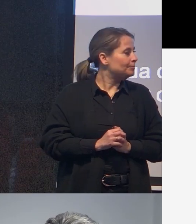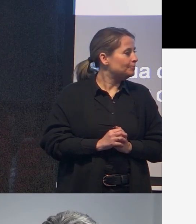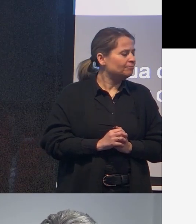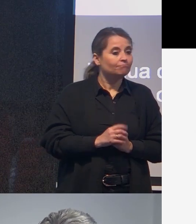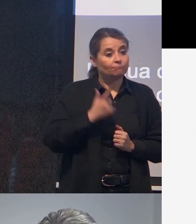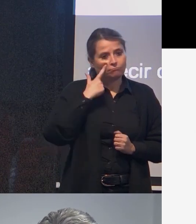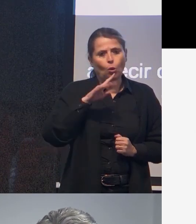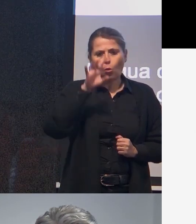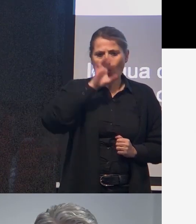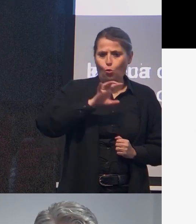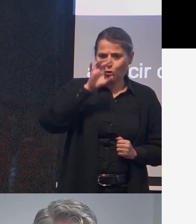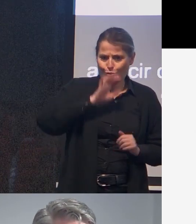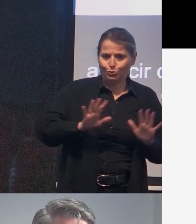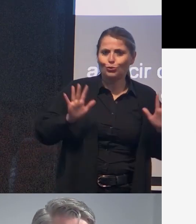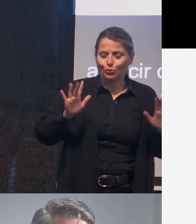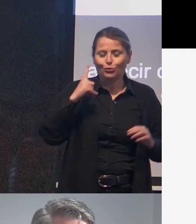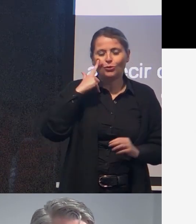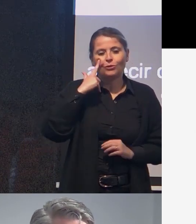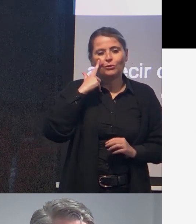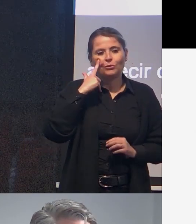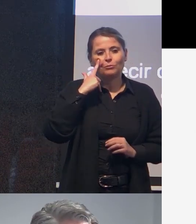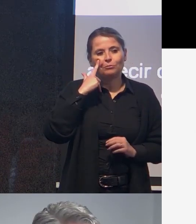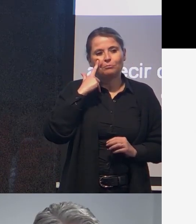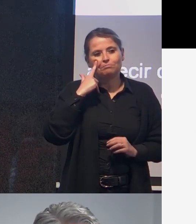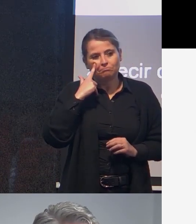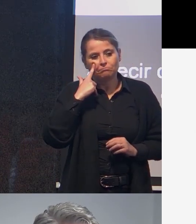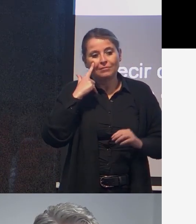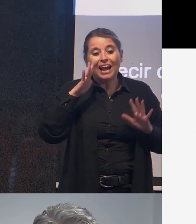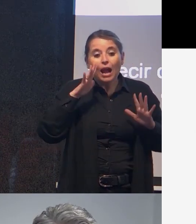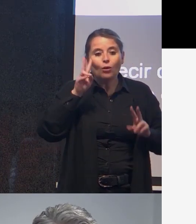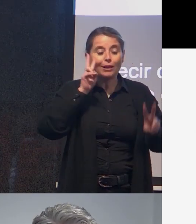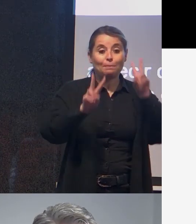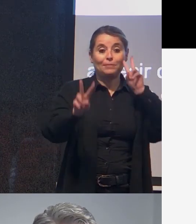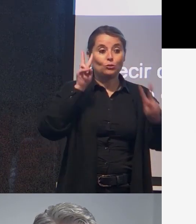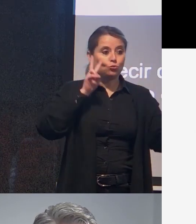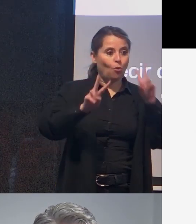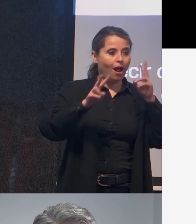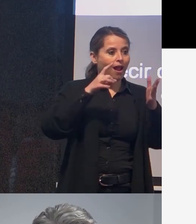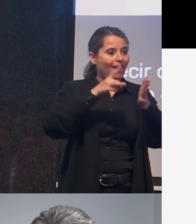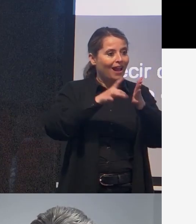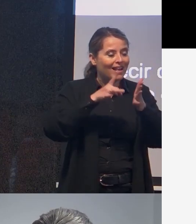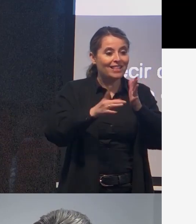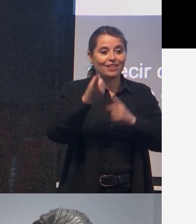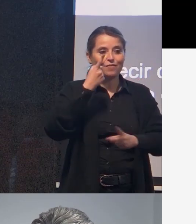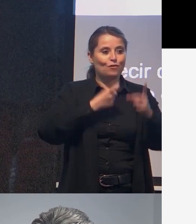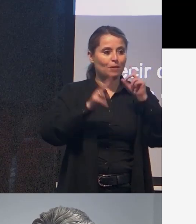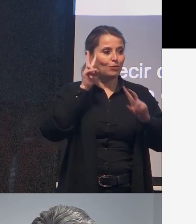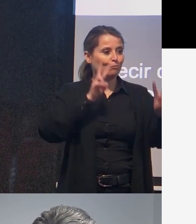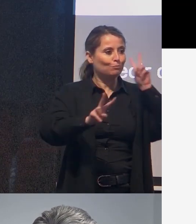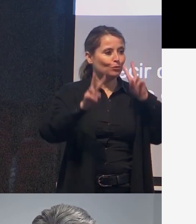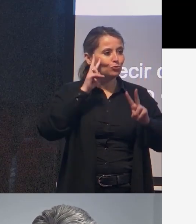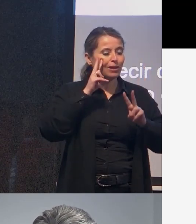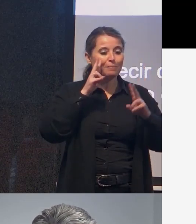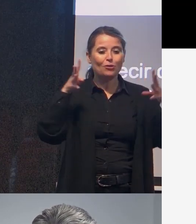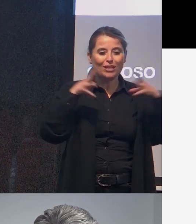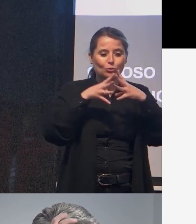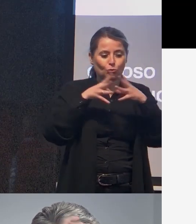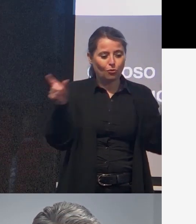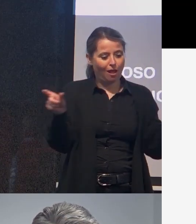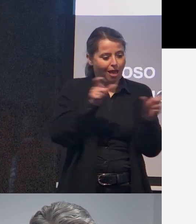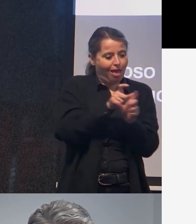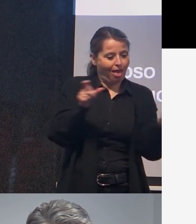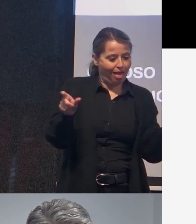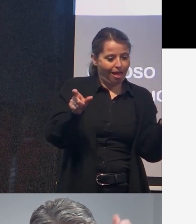Es muy curioso que a pesar de la claridad visual de la información, la estructura